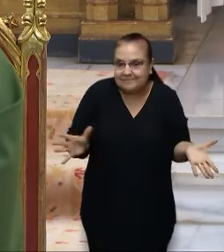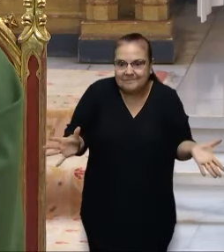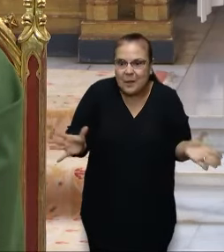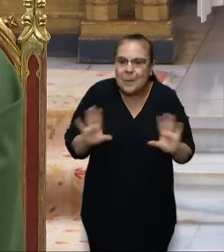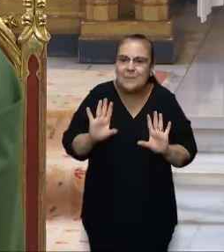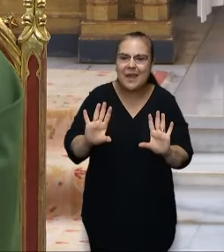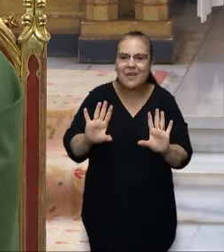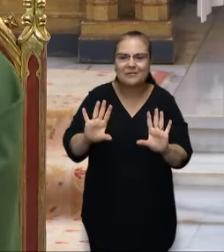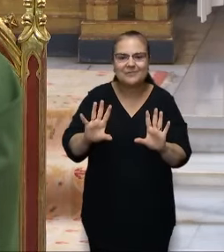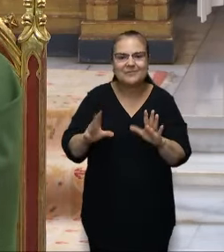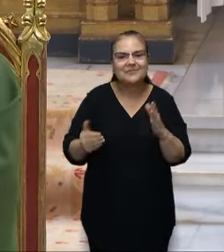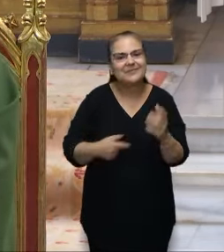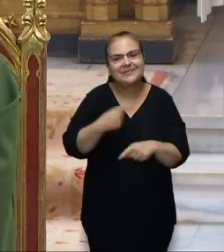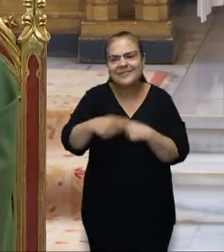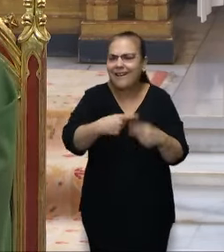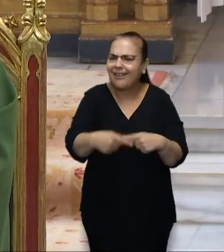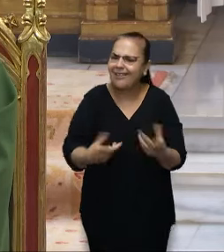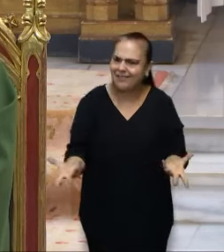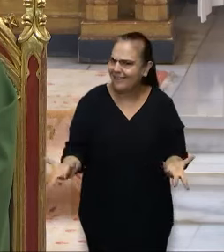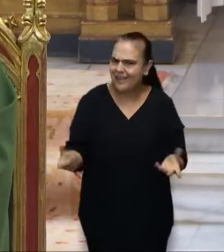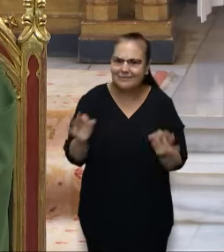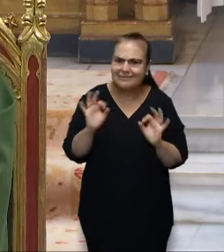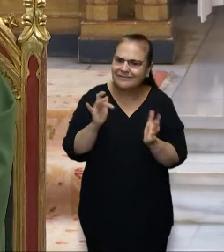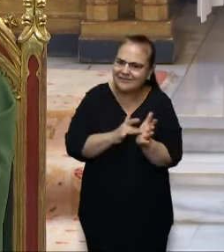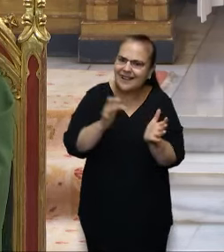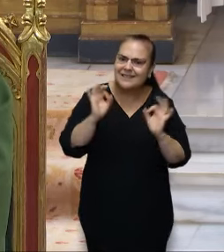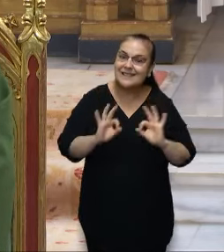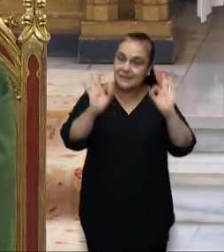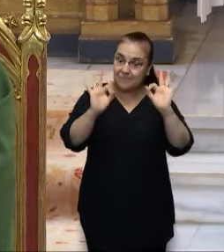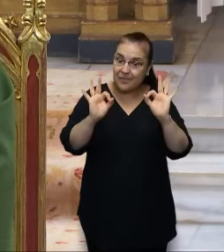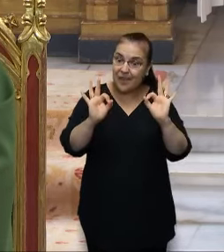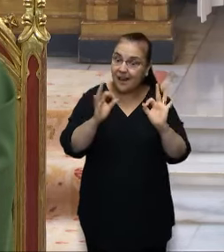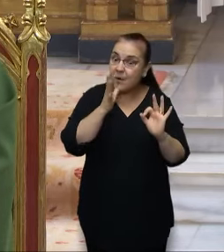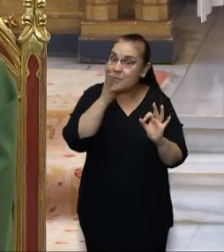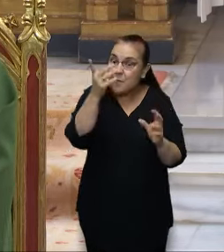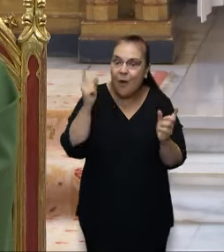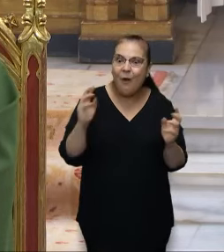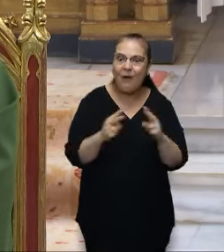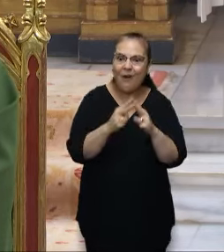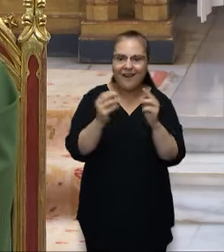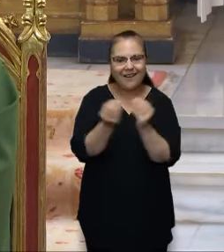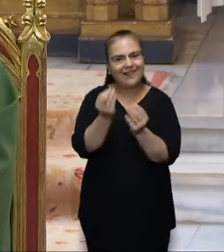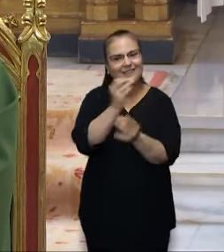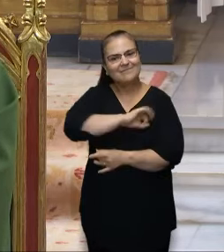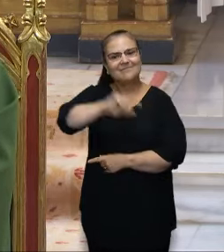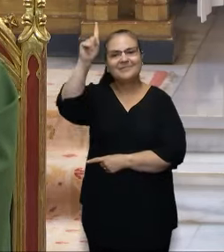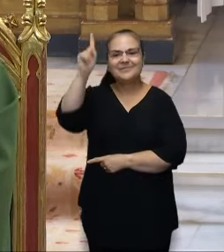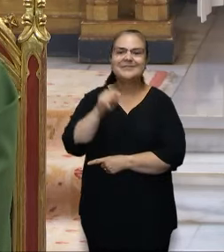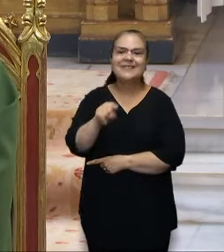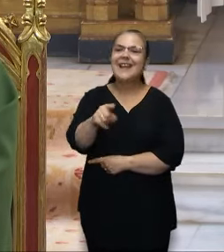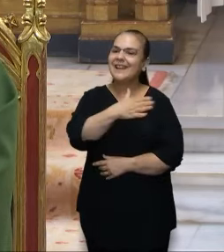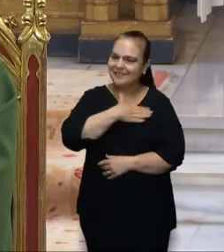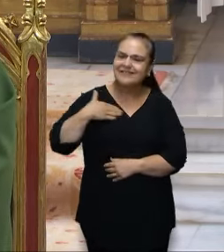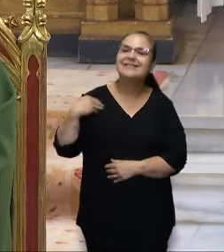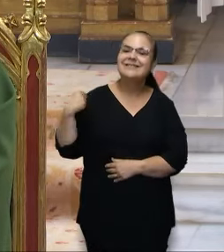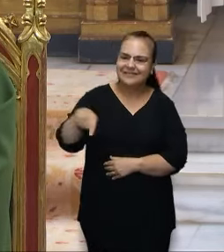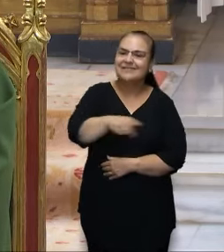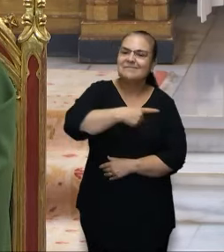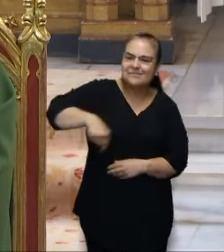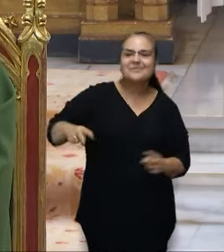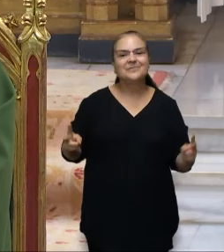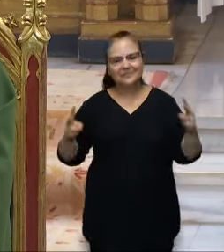pero cada día para nosotros es un día especial porque nos encontramos con el Señor y es él el que quiere salir a nuestro